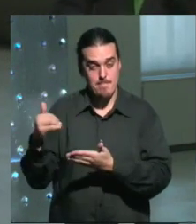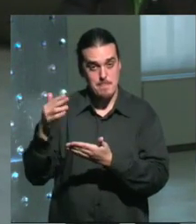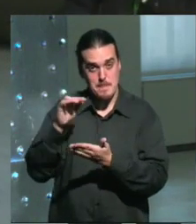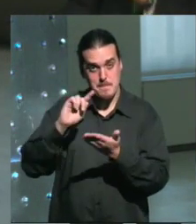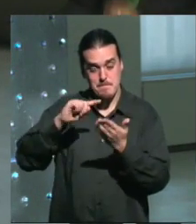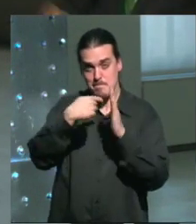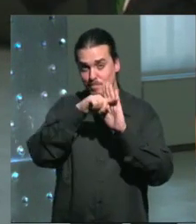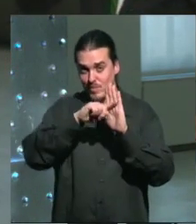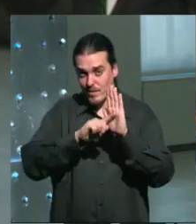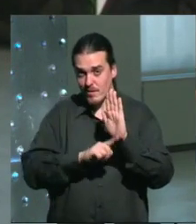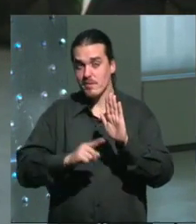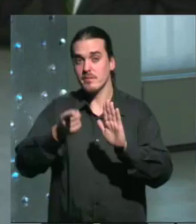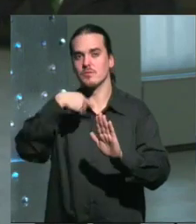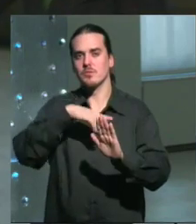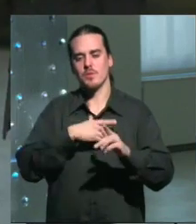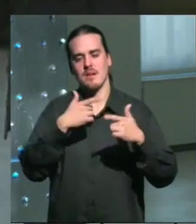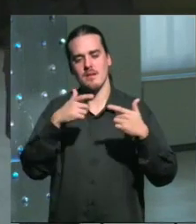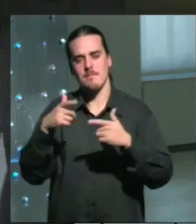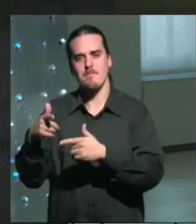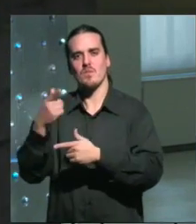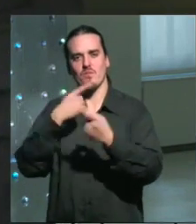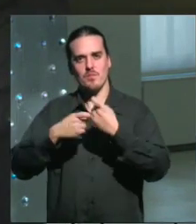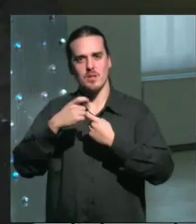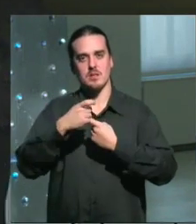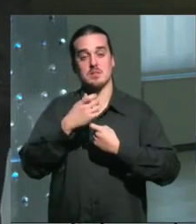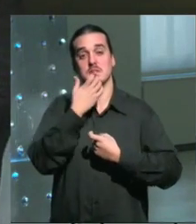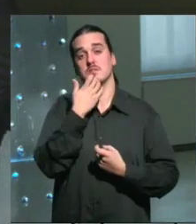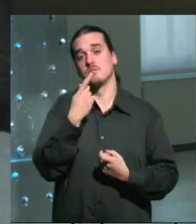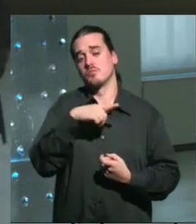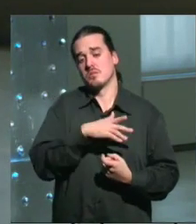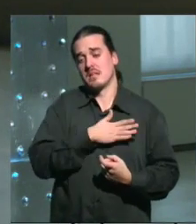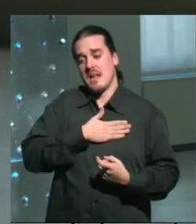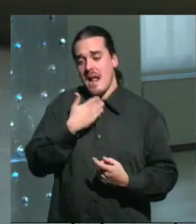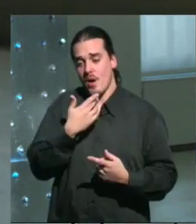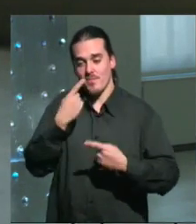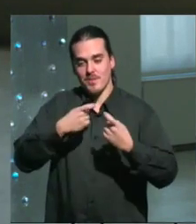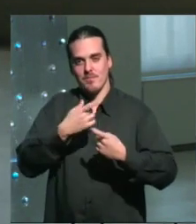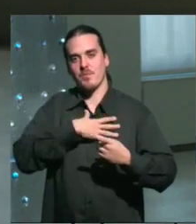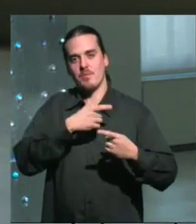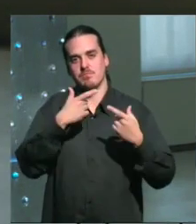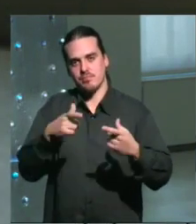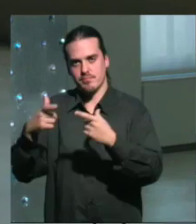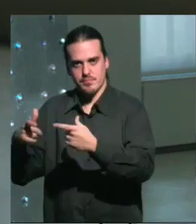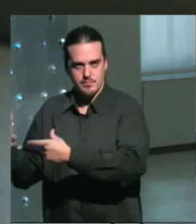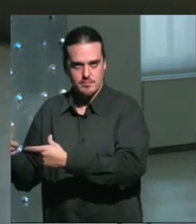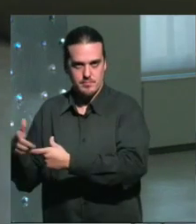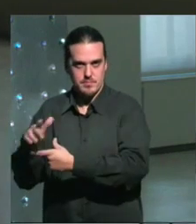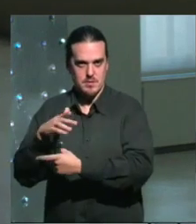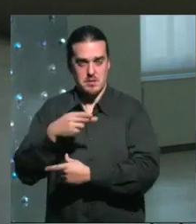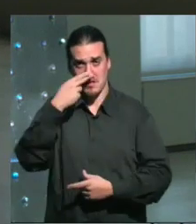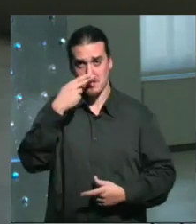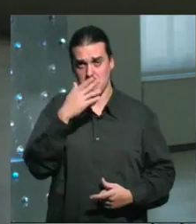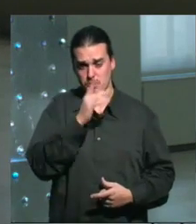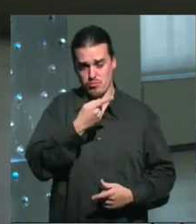incluso darles la información cuando ellos la querían, como ellos la querían. Es algo francamente interesante porque tampoco se lo impones, él te da el